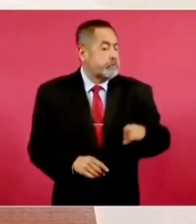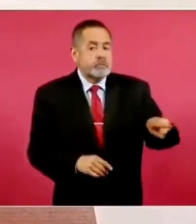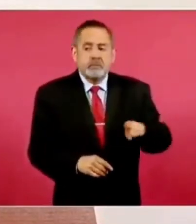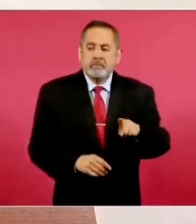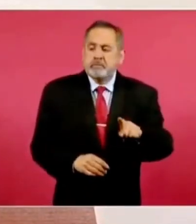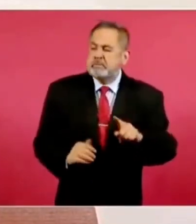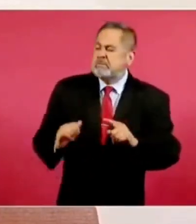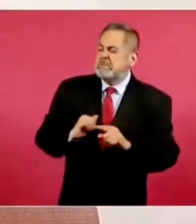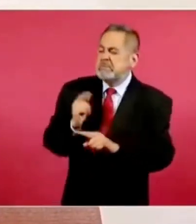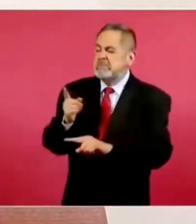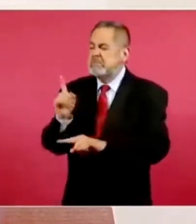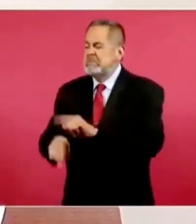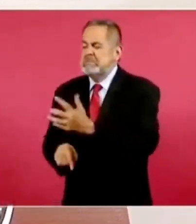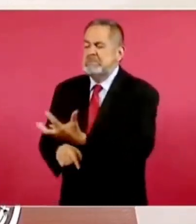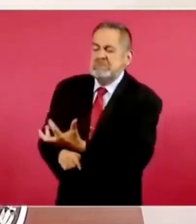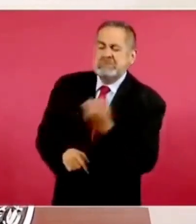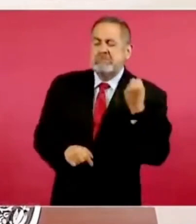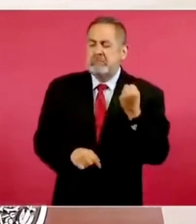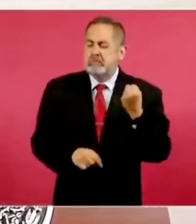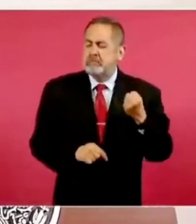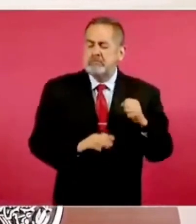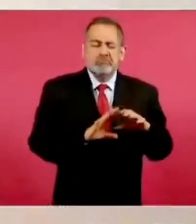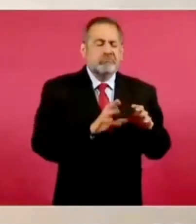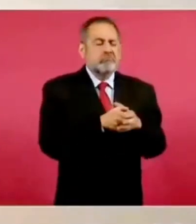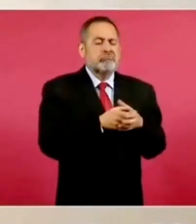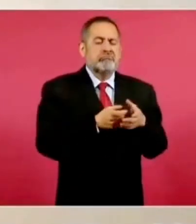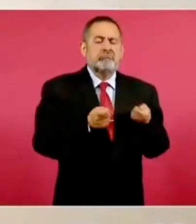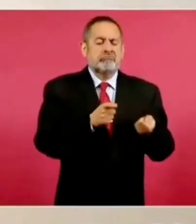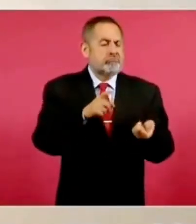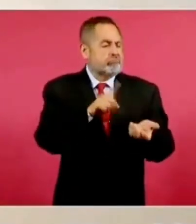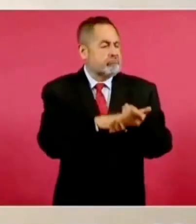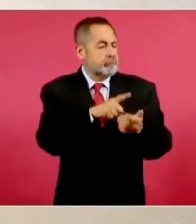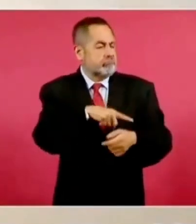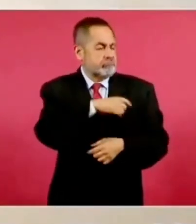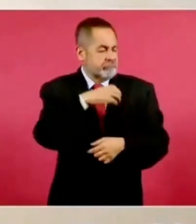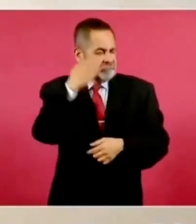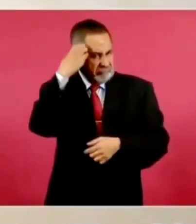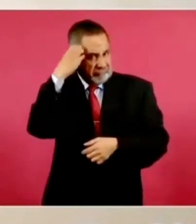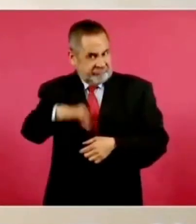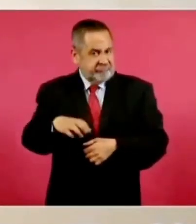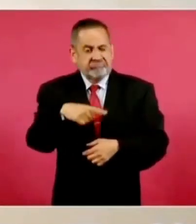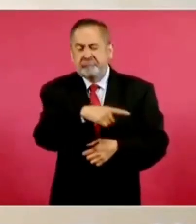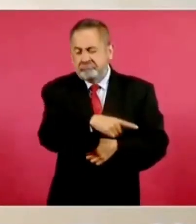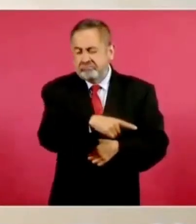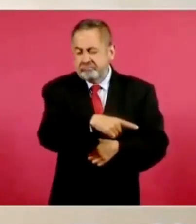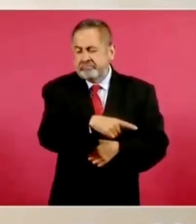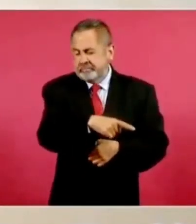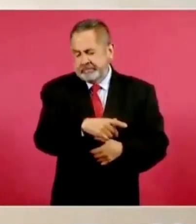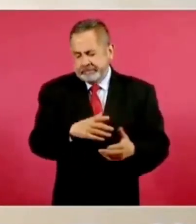usurpados por unos conquistadores crueles,